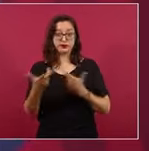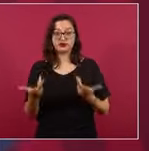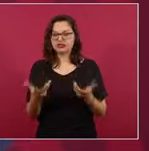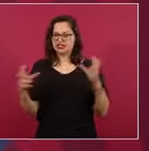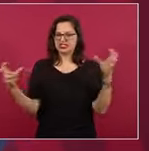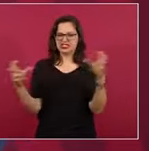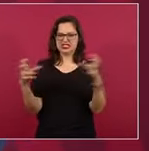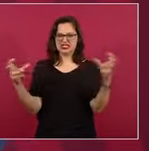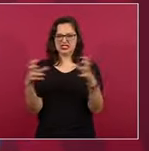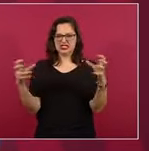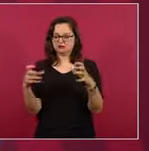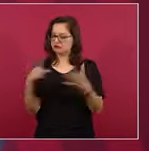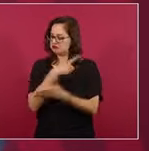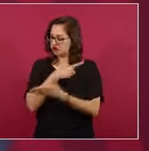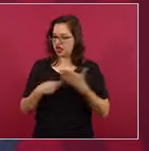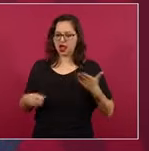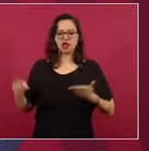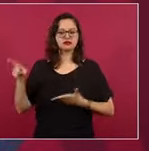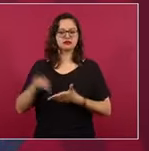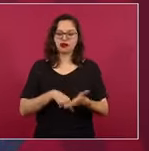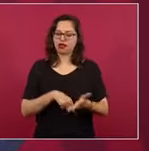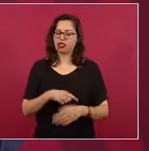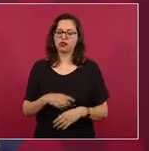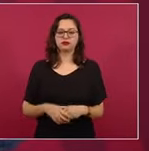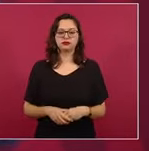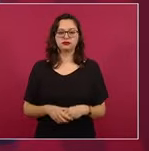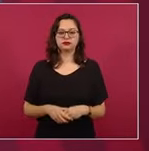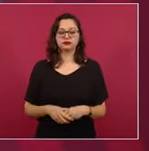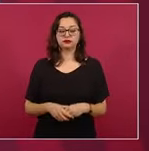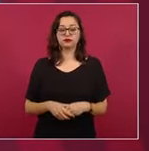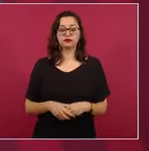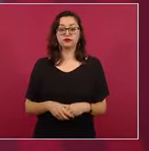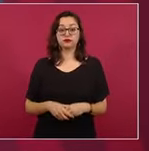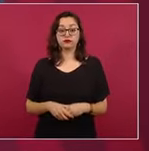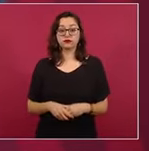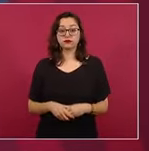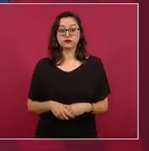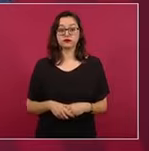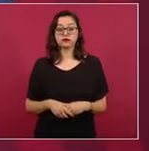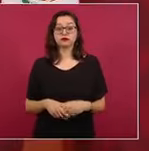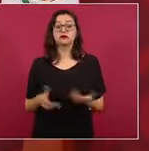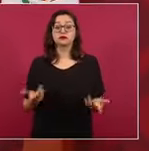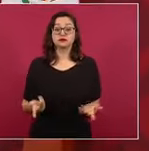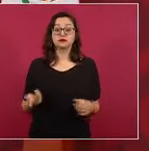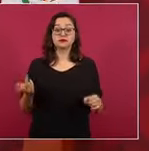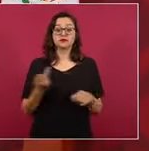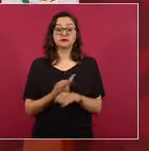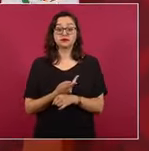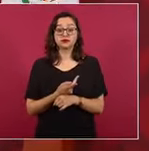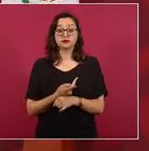pelearon y se canceló, y llegó a declarar en ese entonces el embajador